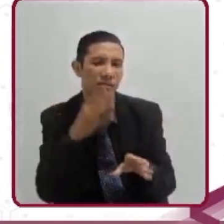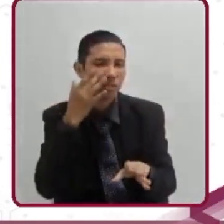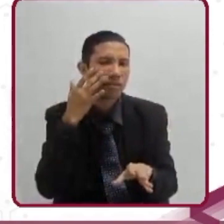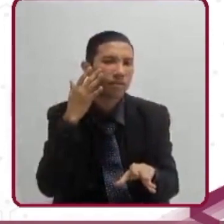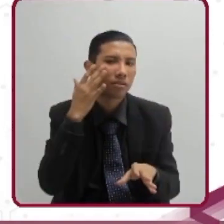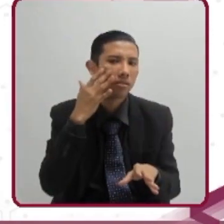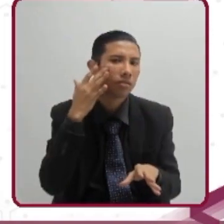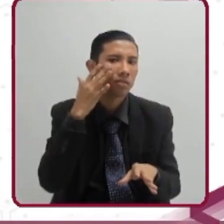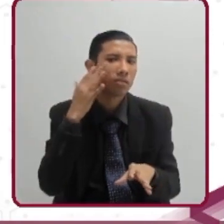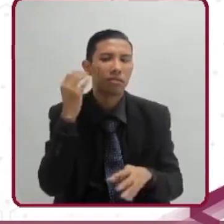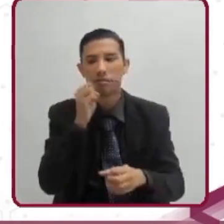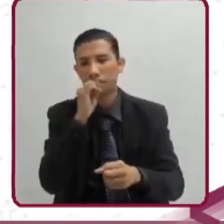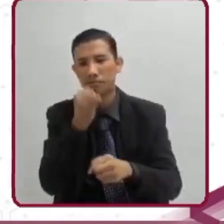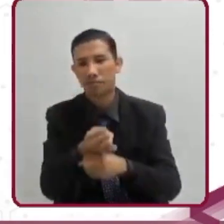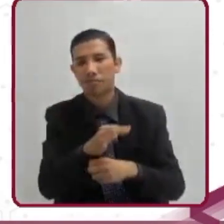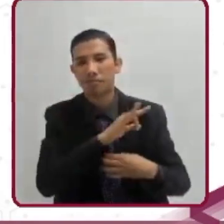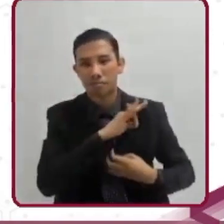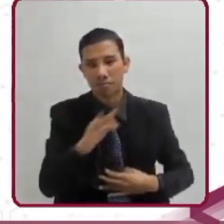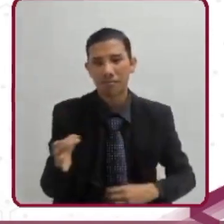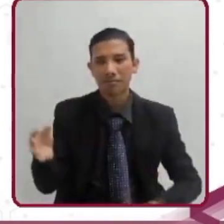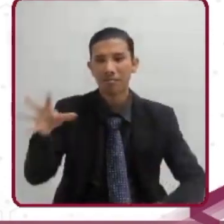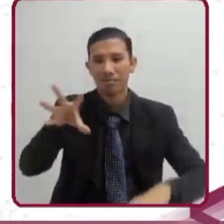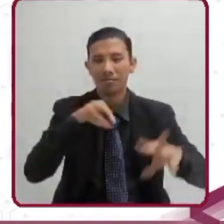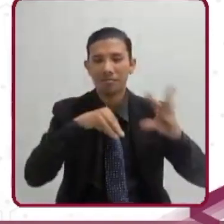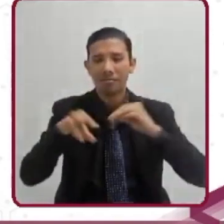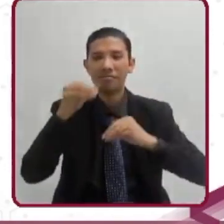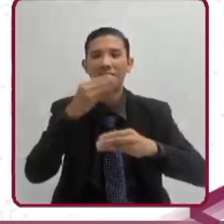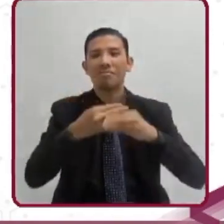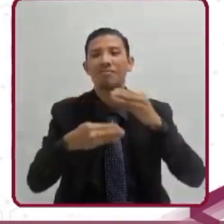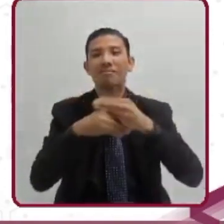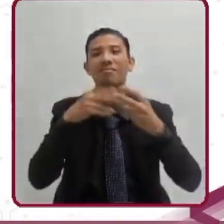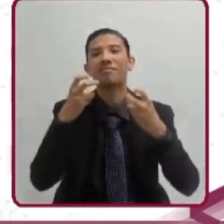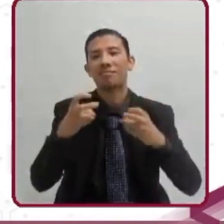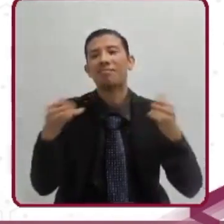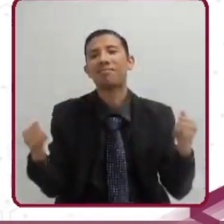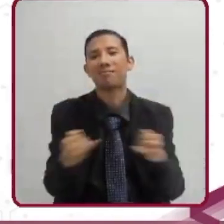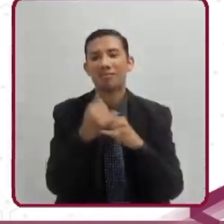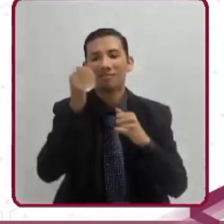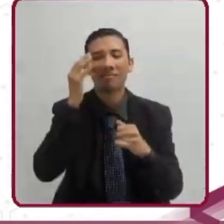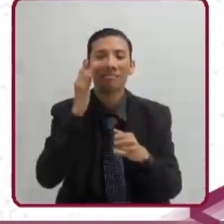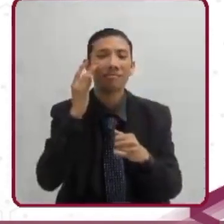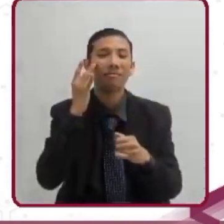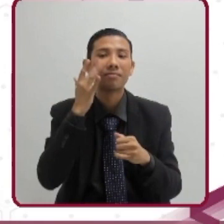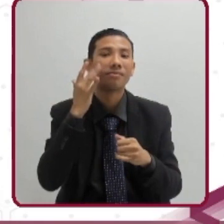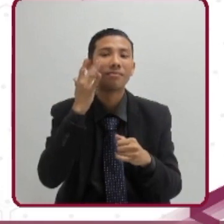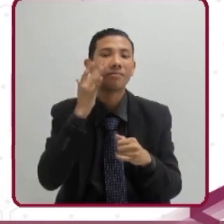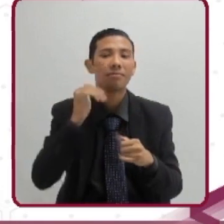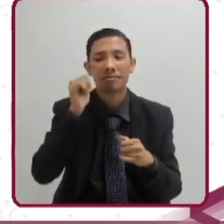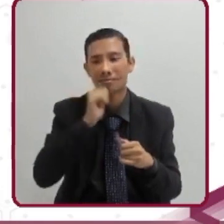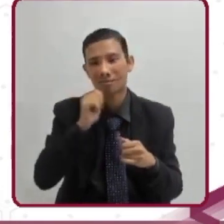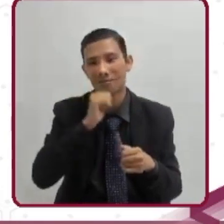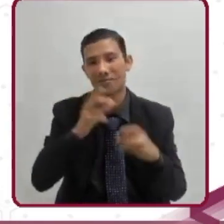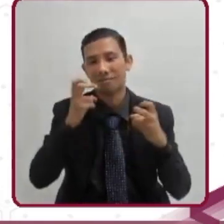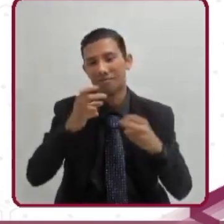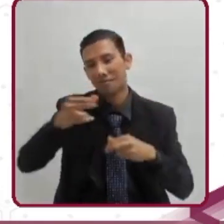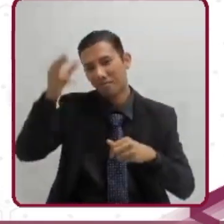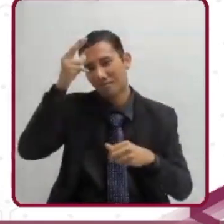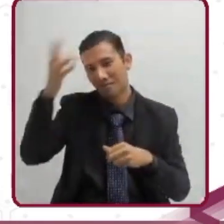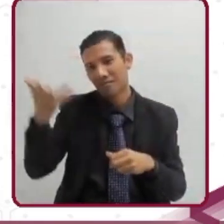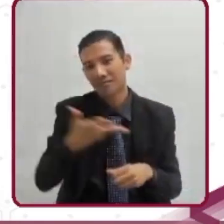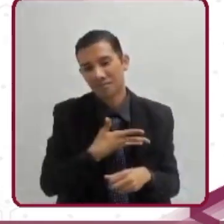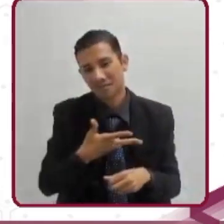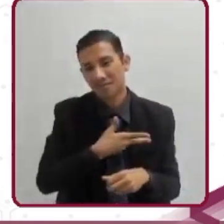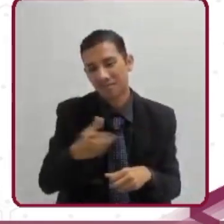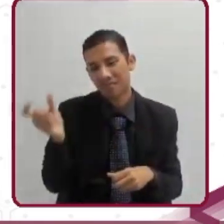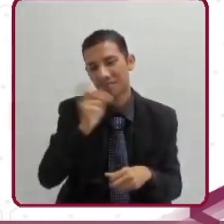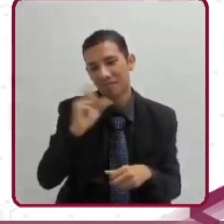donde vamos a construir, y este instituto siempre se ha distinguido por esa capacidad que tiene. Cuando